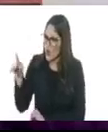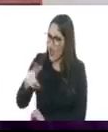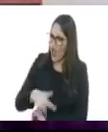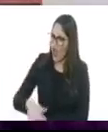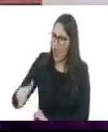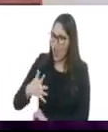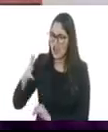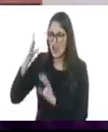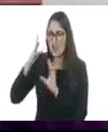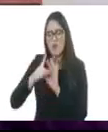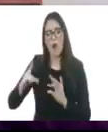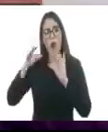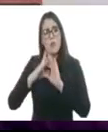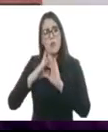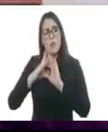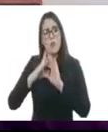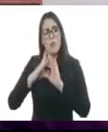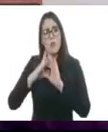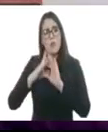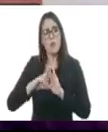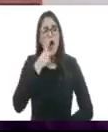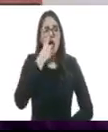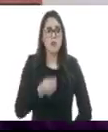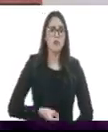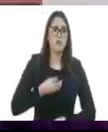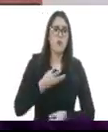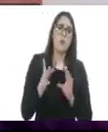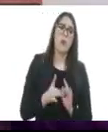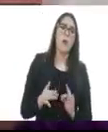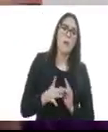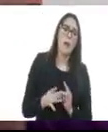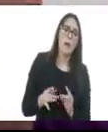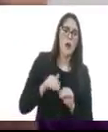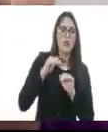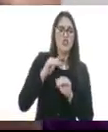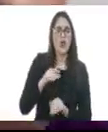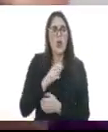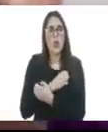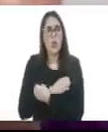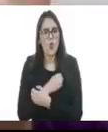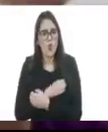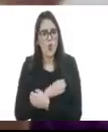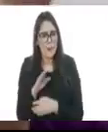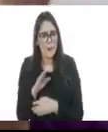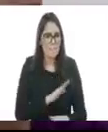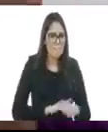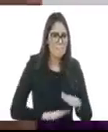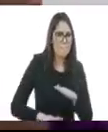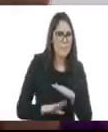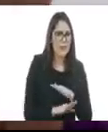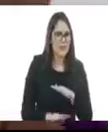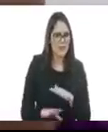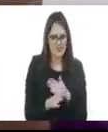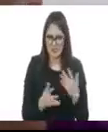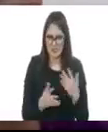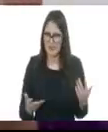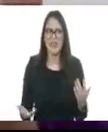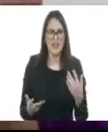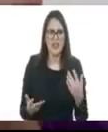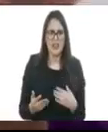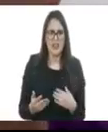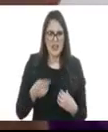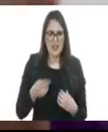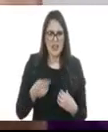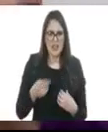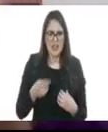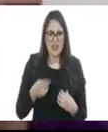través de las instituciones de la educación básica, que te brinda el Estado, por supuesto, que te da el Estado, no te brinda, te obliga